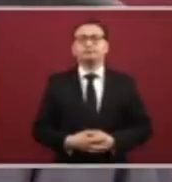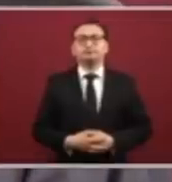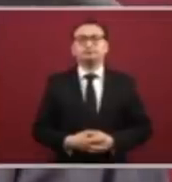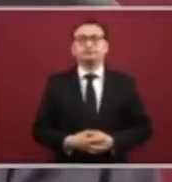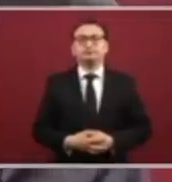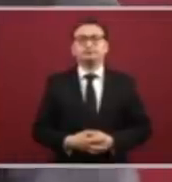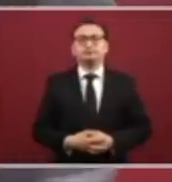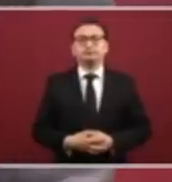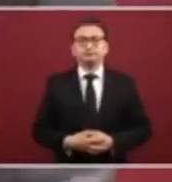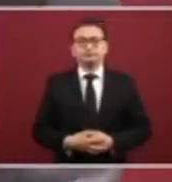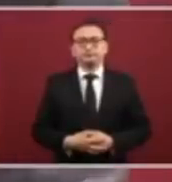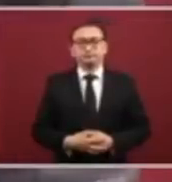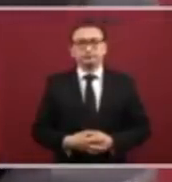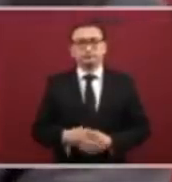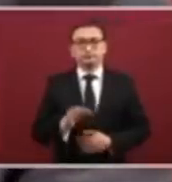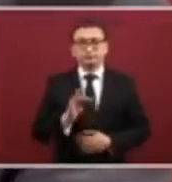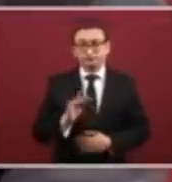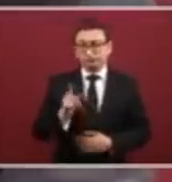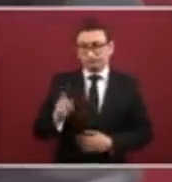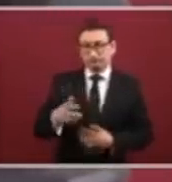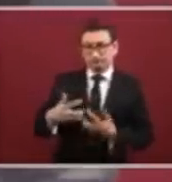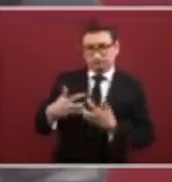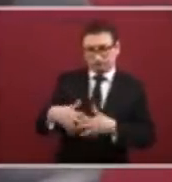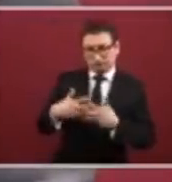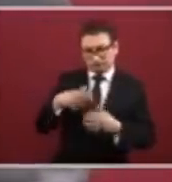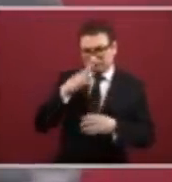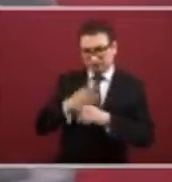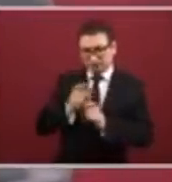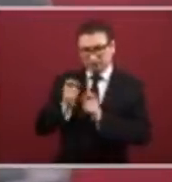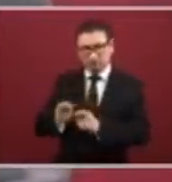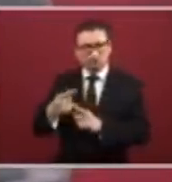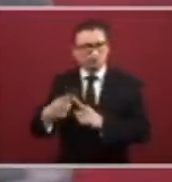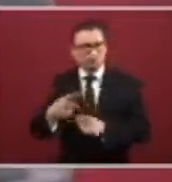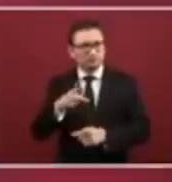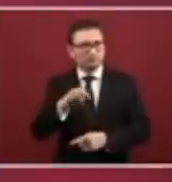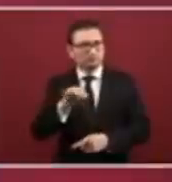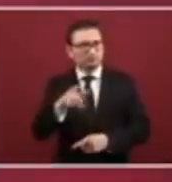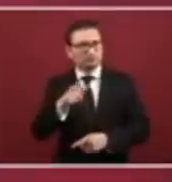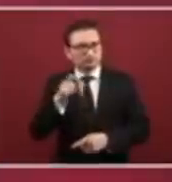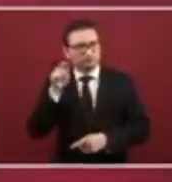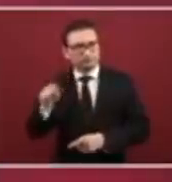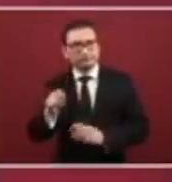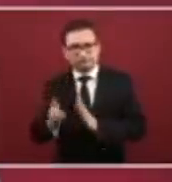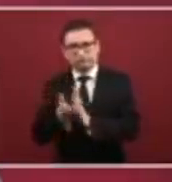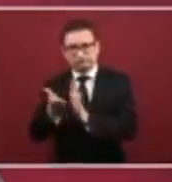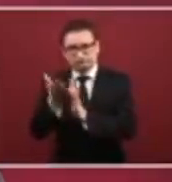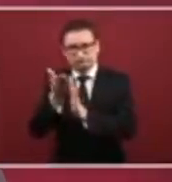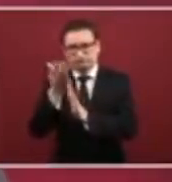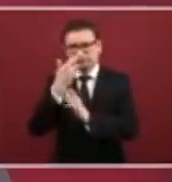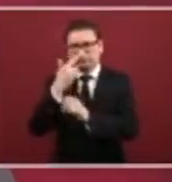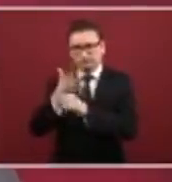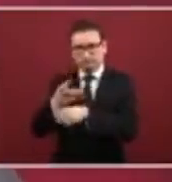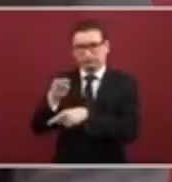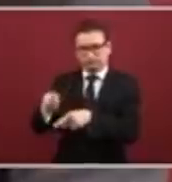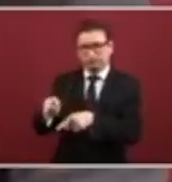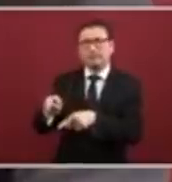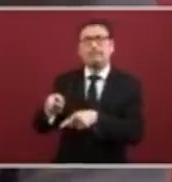es Pemex la empresa encargada de la construcción,